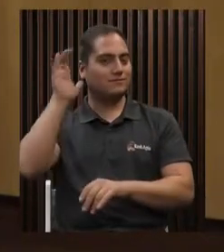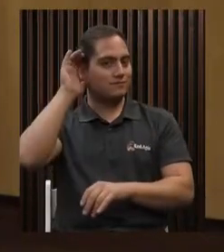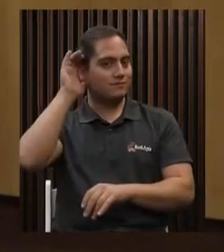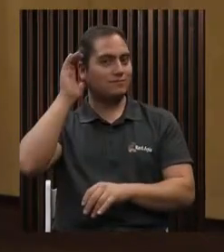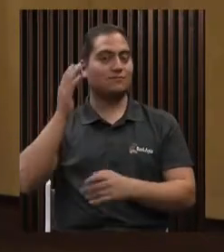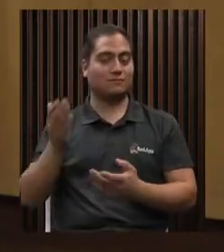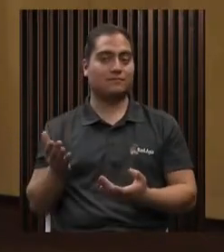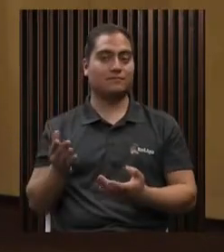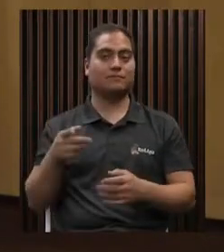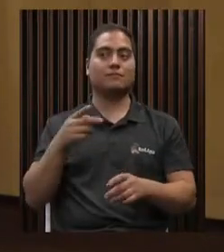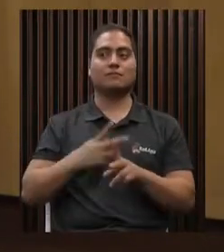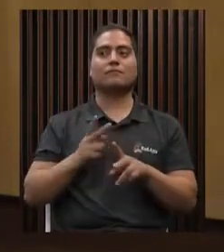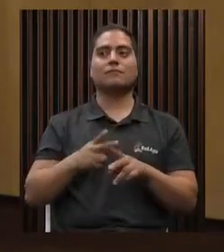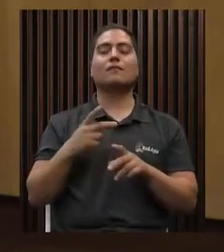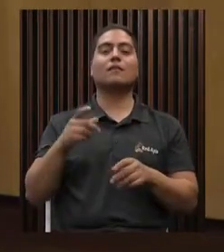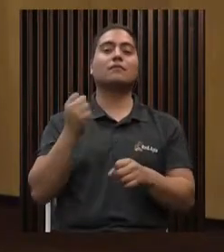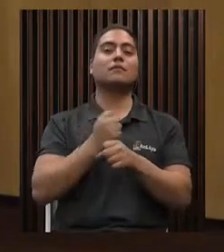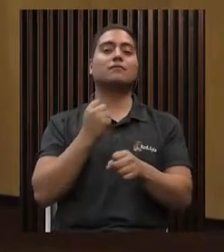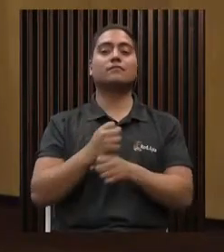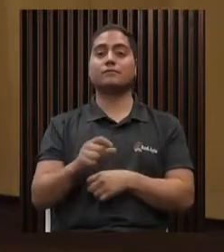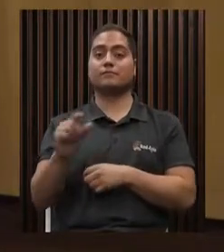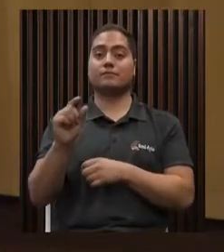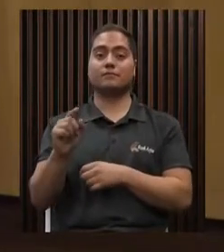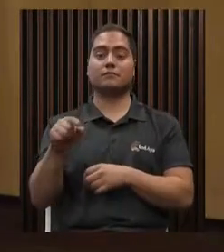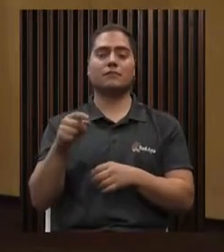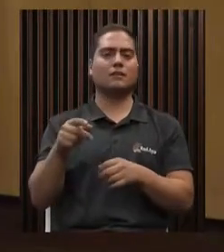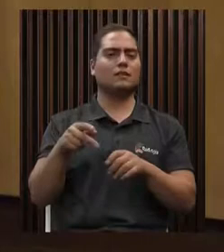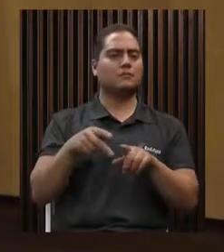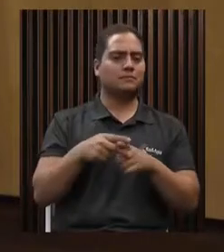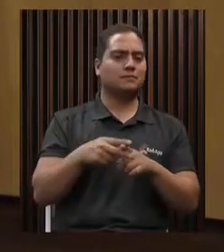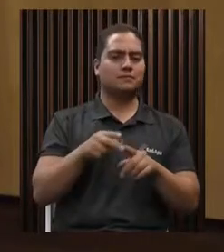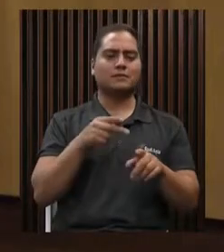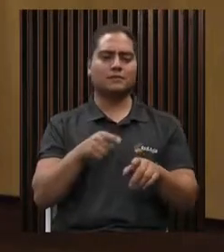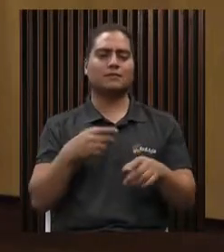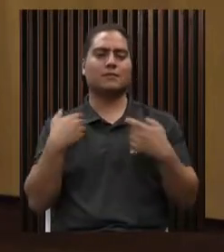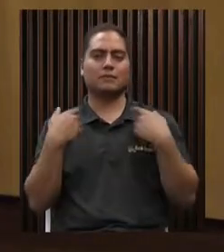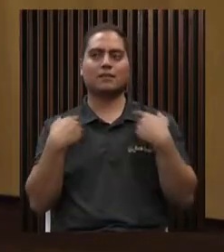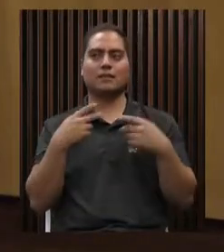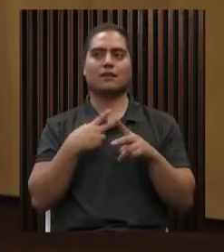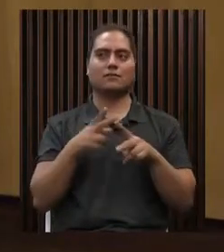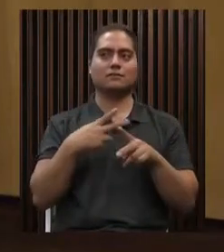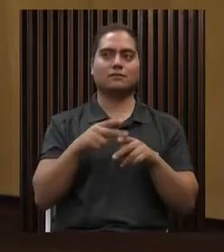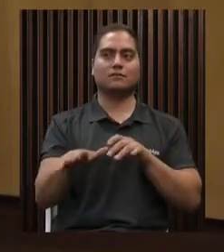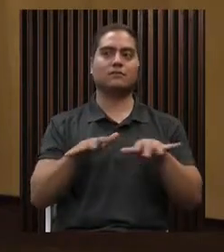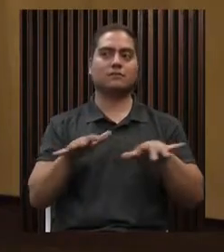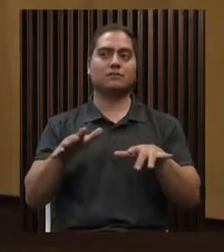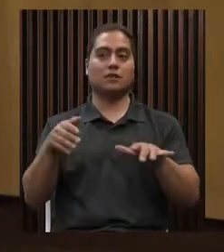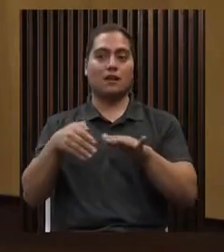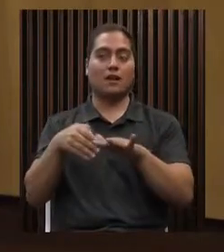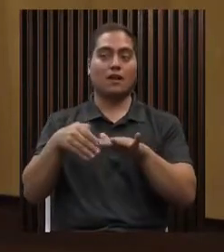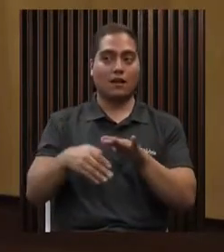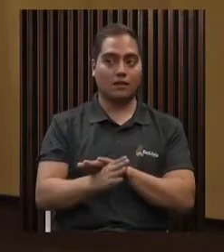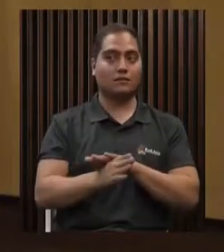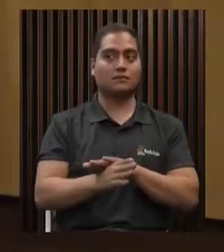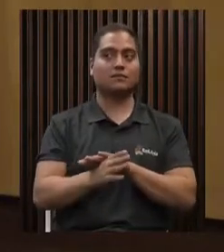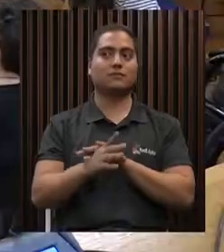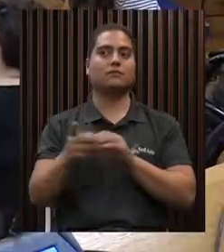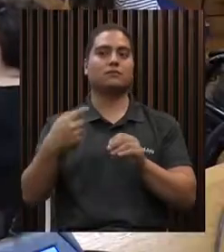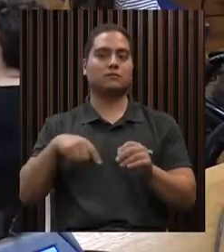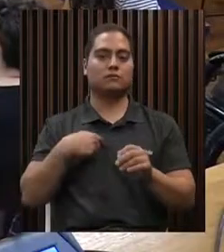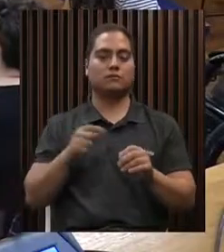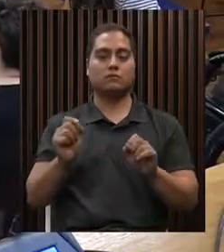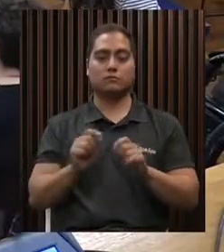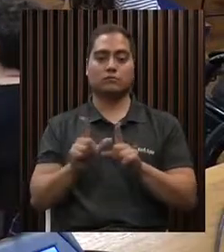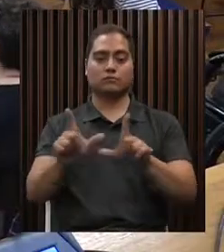trabajo, generando estas prácticas, podemos llevar algo, tener algo, considerar algo que a lo mejor se considera como inaccesible y lo vamos a publicitar de una forma